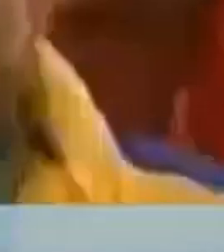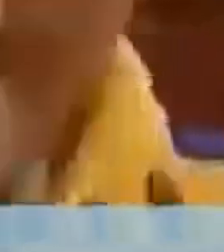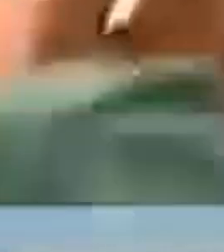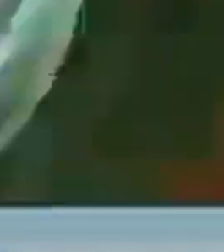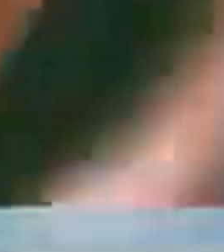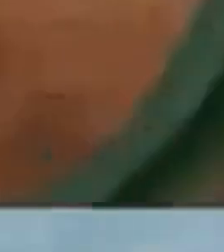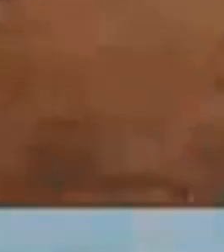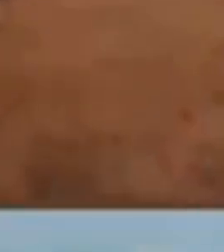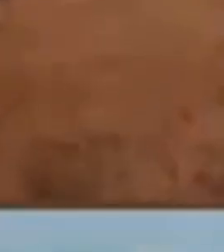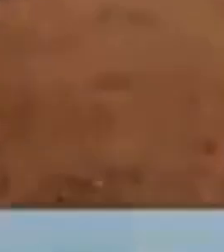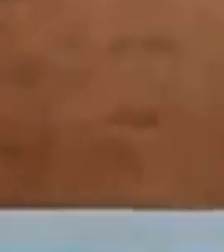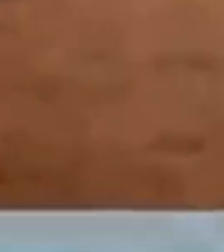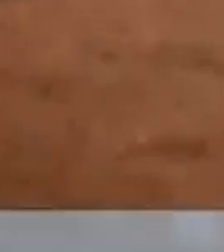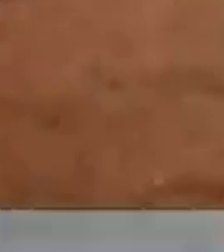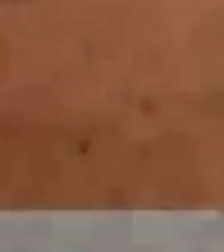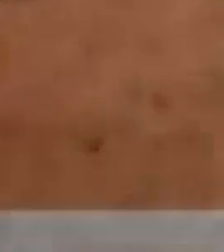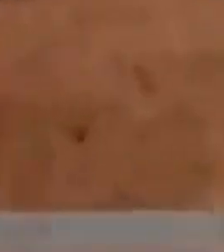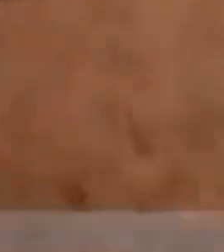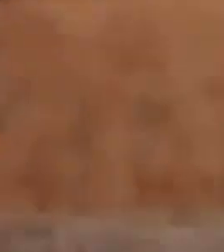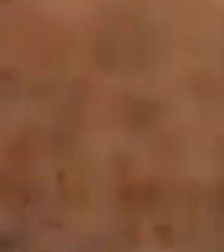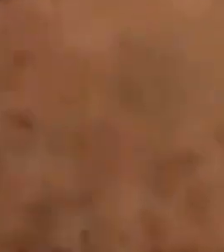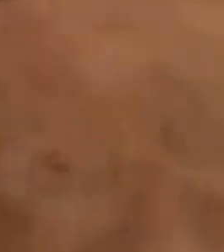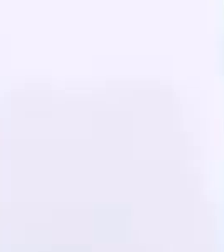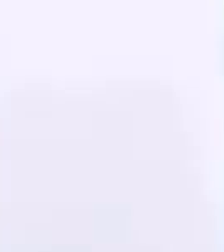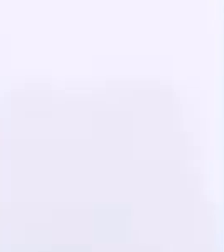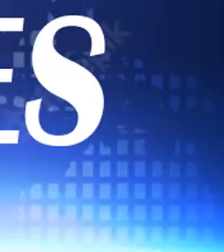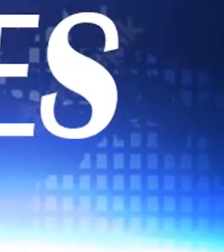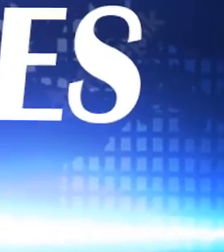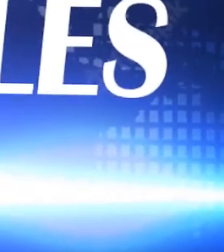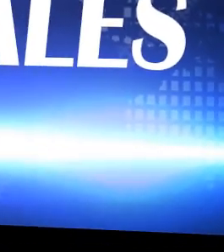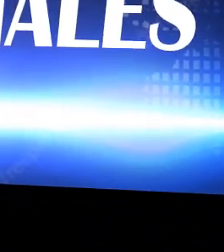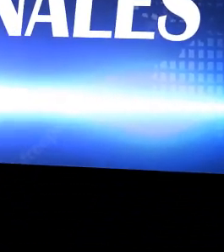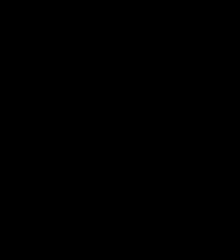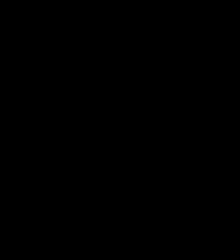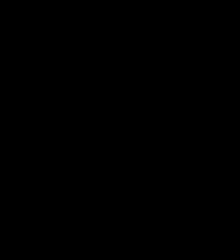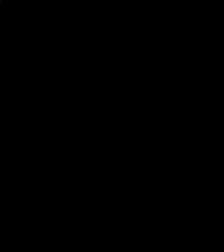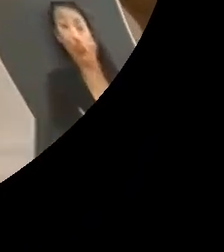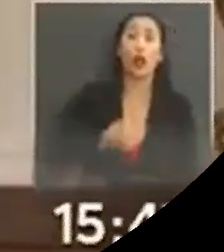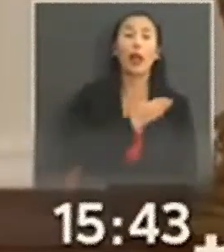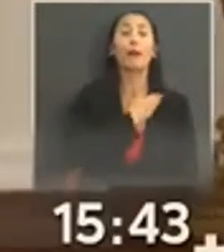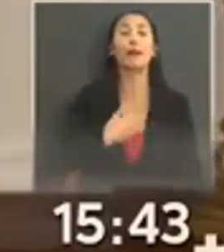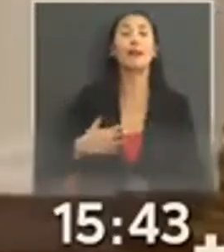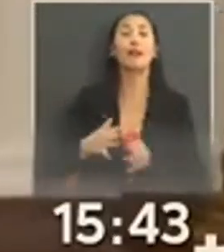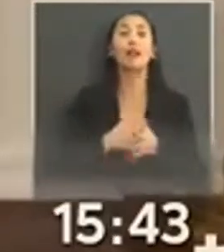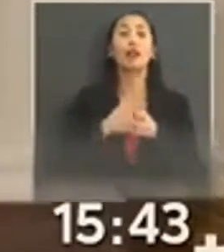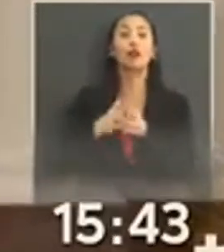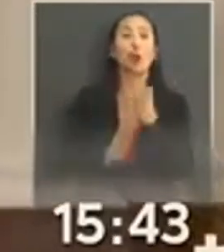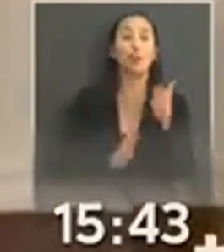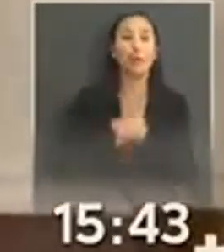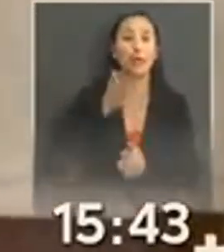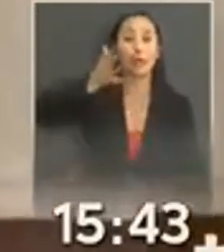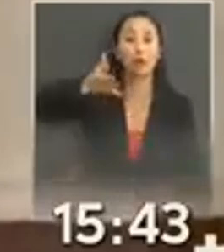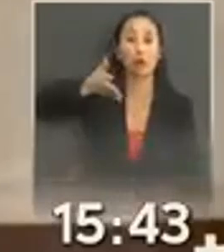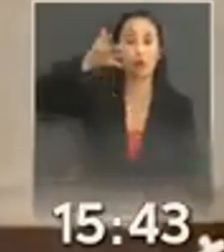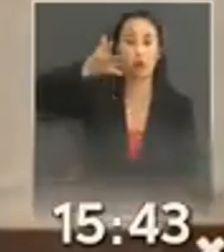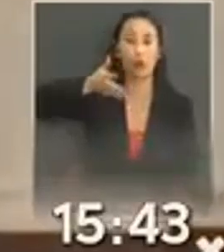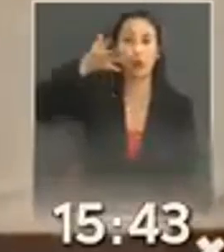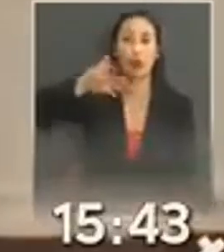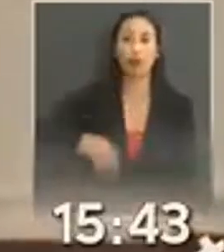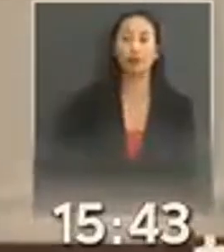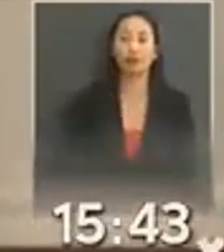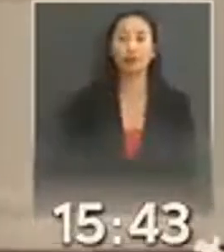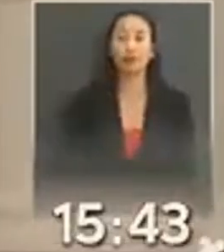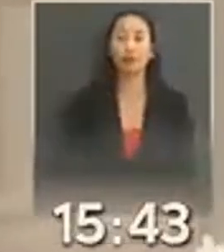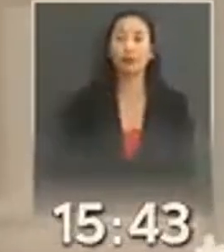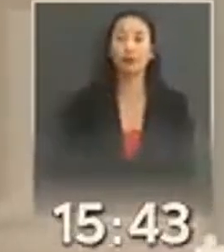necesita nuestra ayuda y por medio de una intervención es que lo vamos a conseguir. Estados Unidos se mantiene firme en que Nicolás Maduro es un